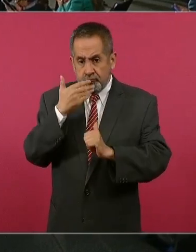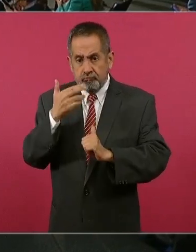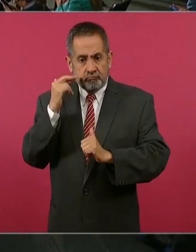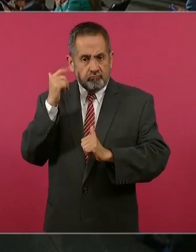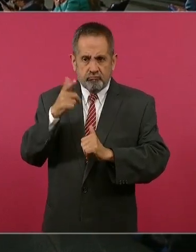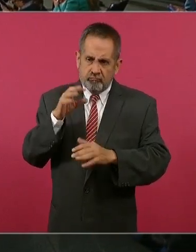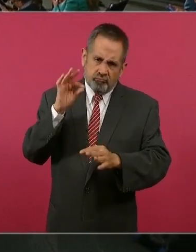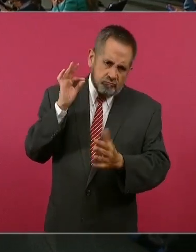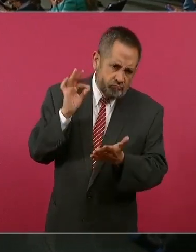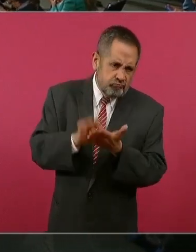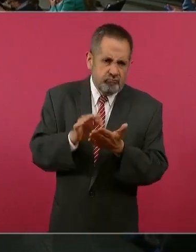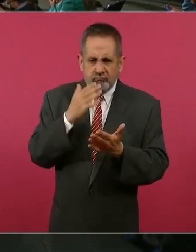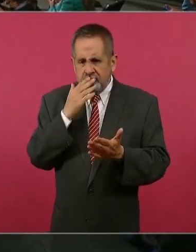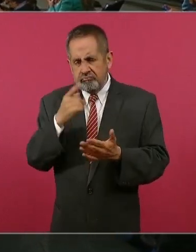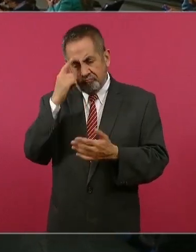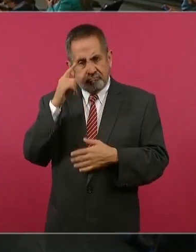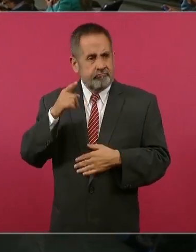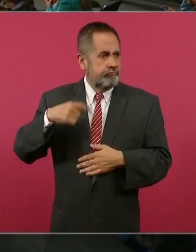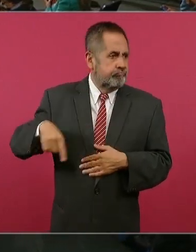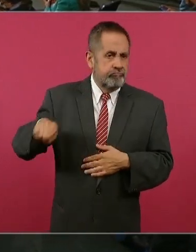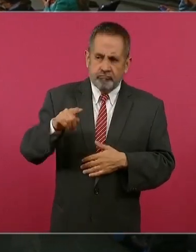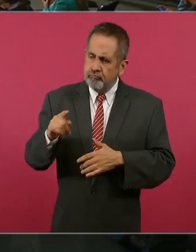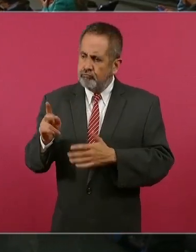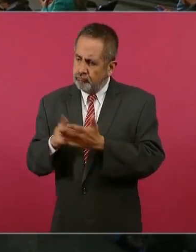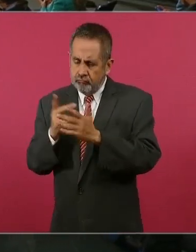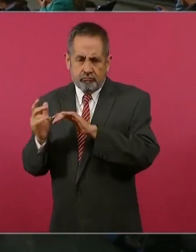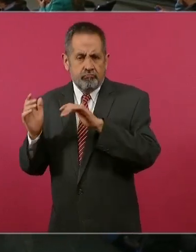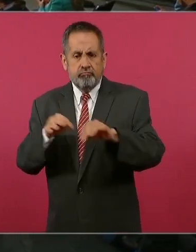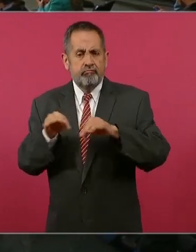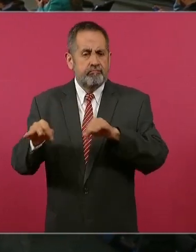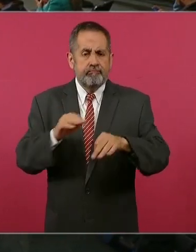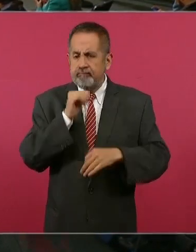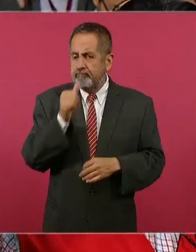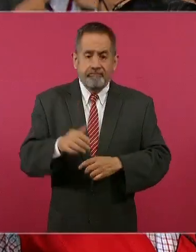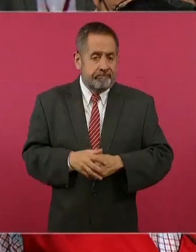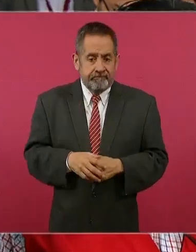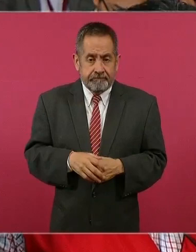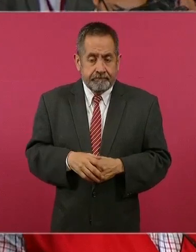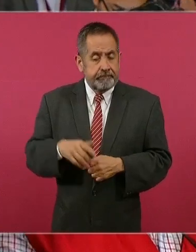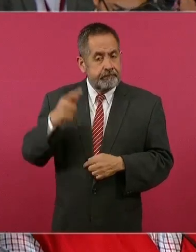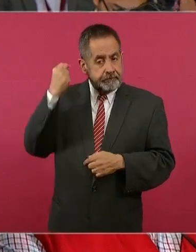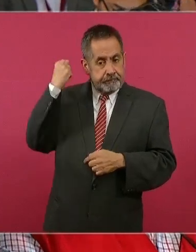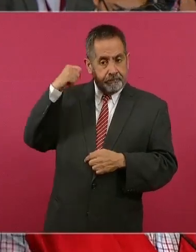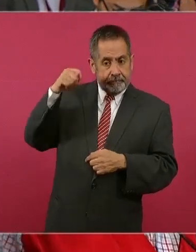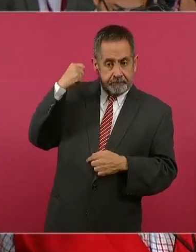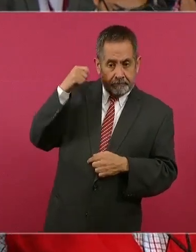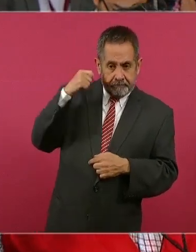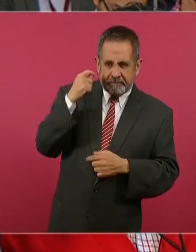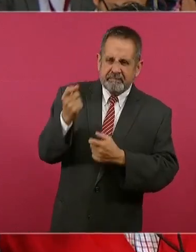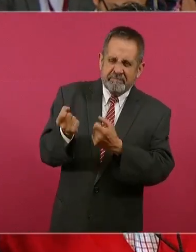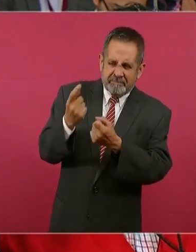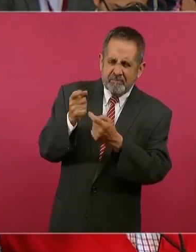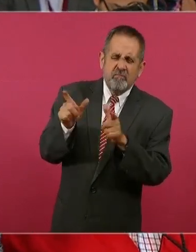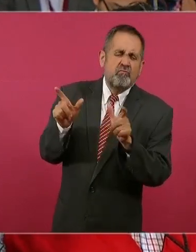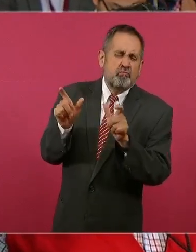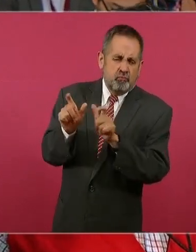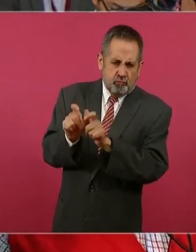algo concreto para regresarlos a trabajar. En Tabasco hay algún grupo